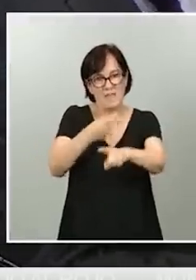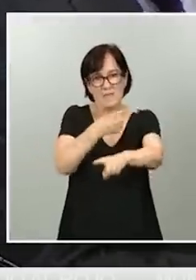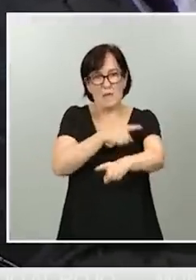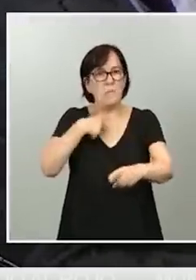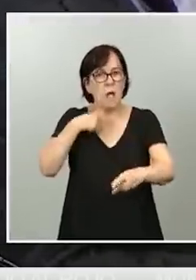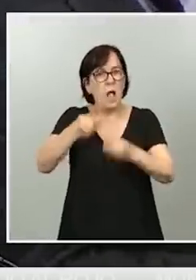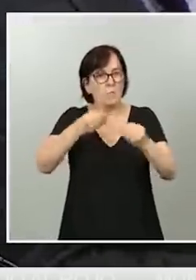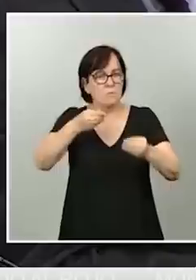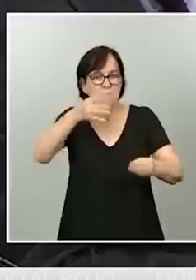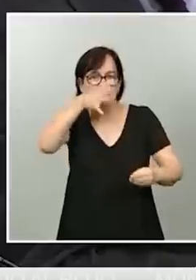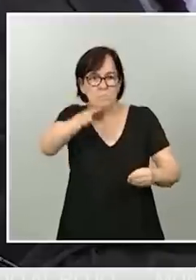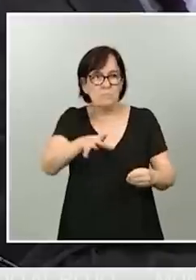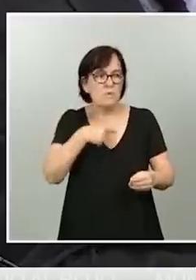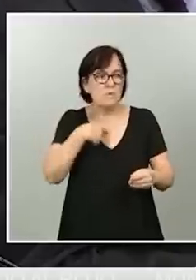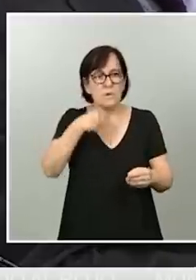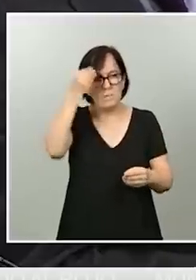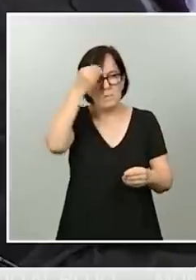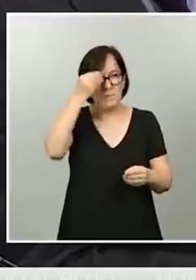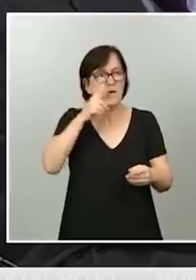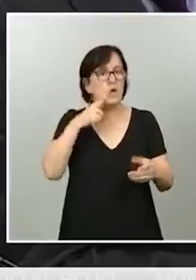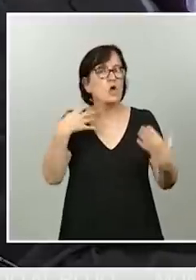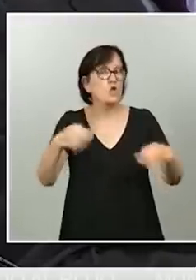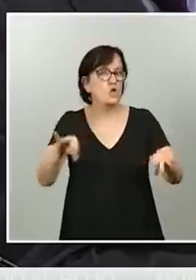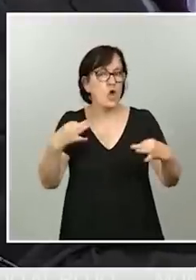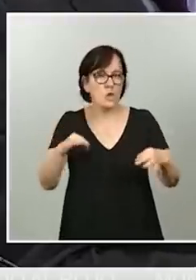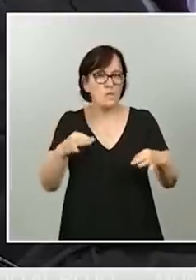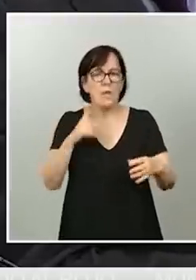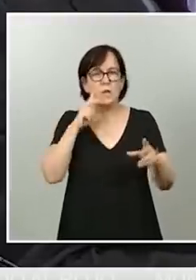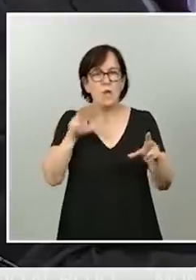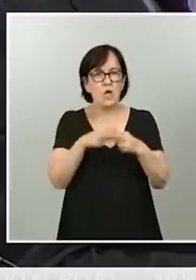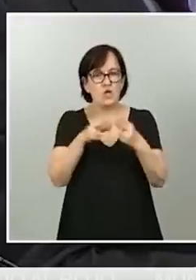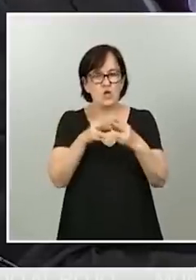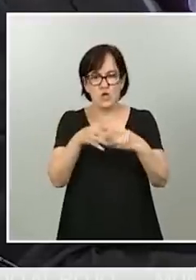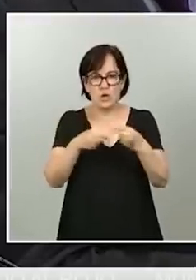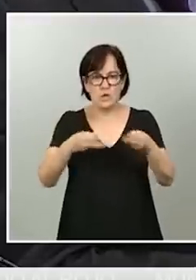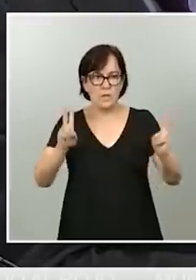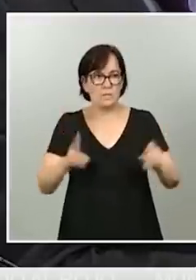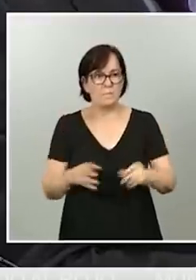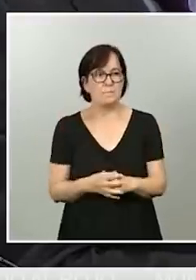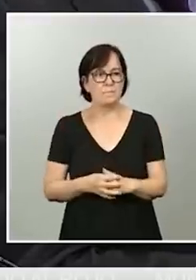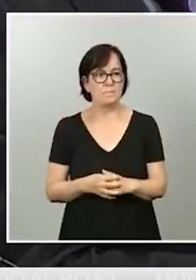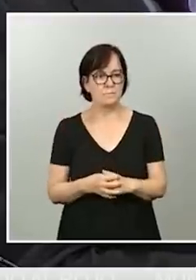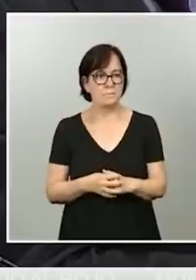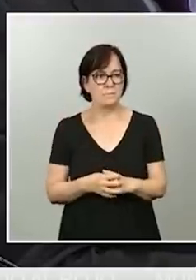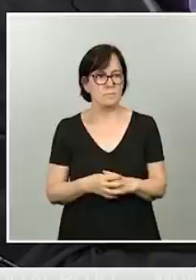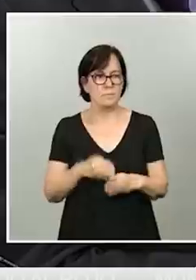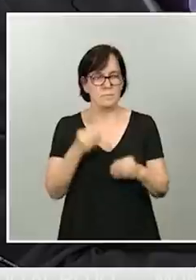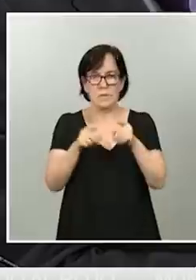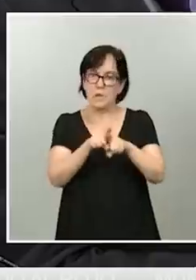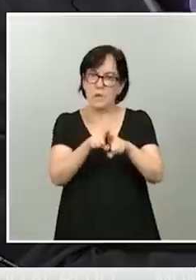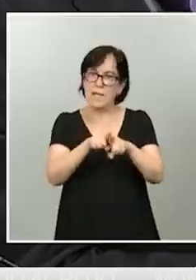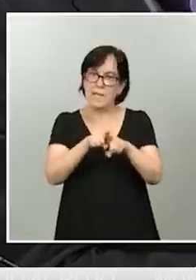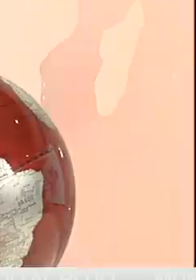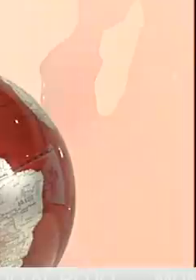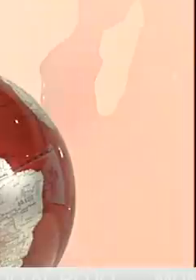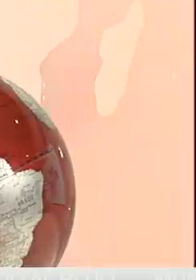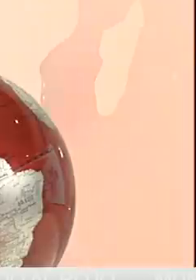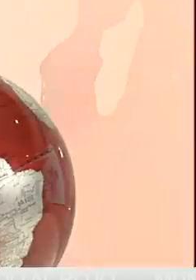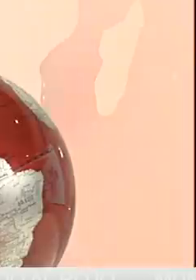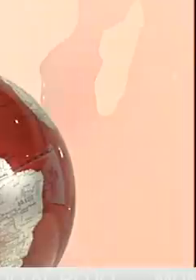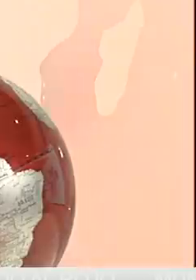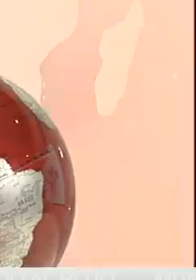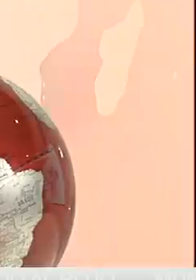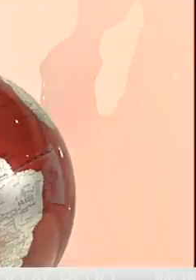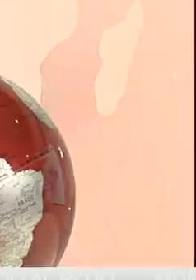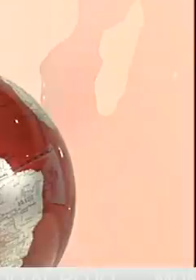lo que haga falta para que estos no se salten por la fuerza la Constitución. Pues ahí queda su comentario y